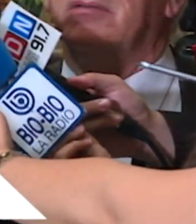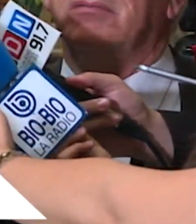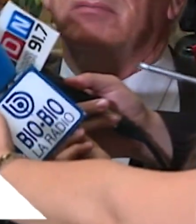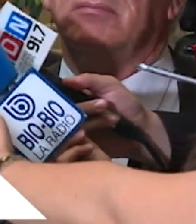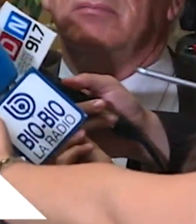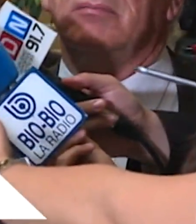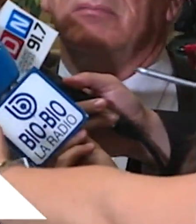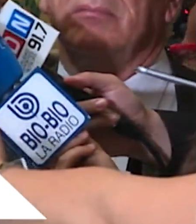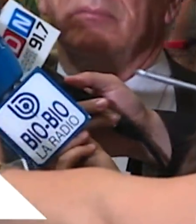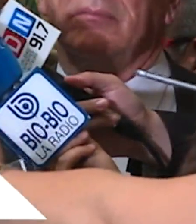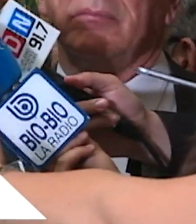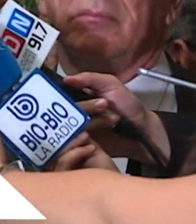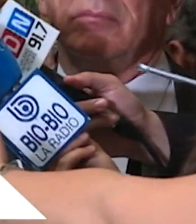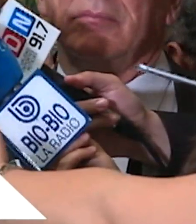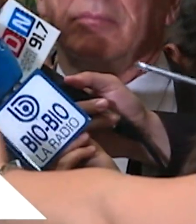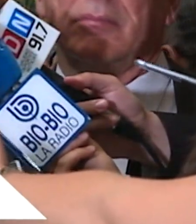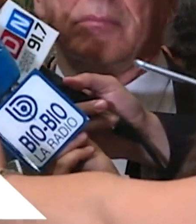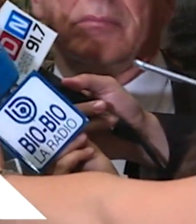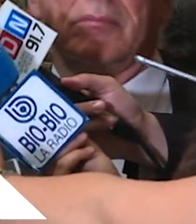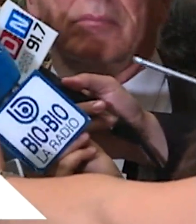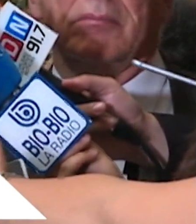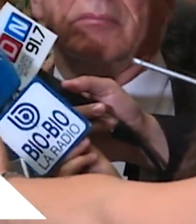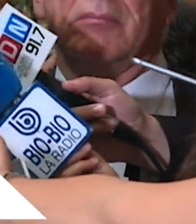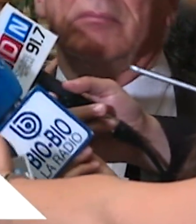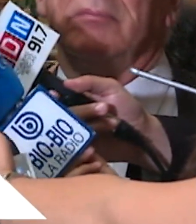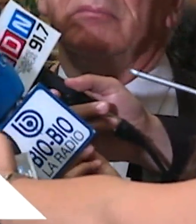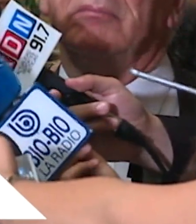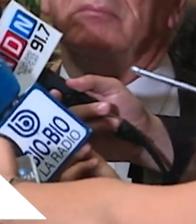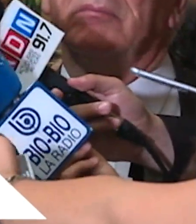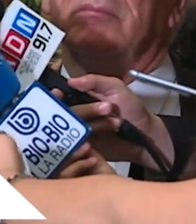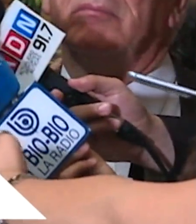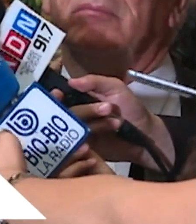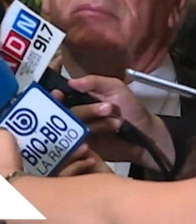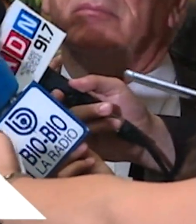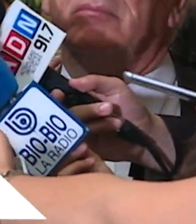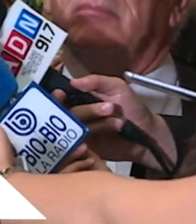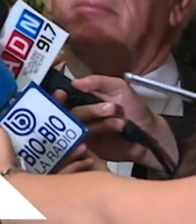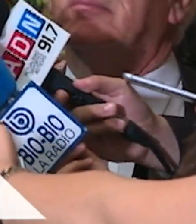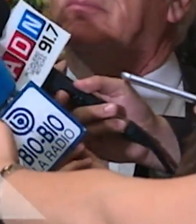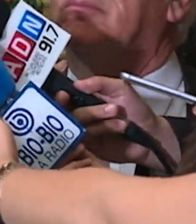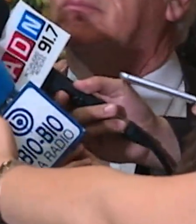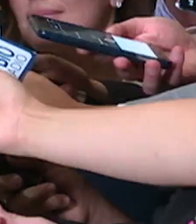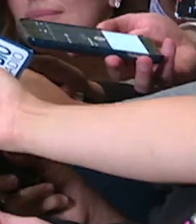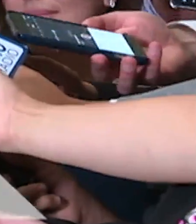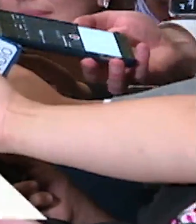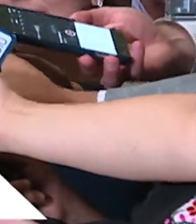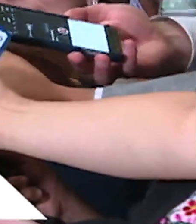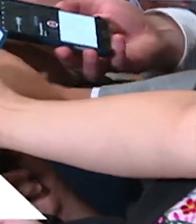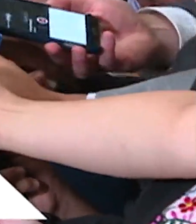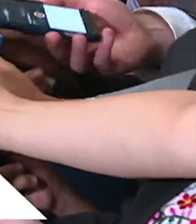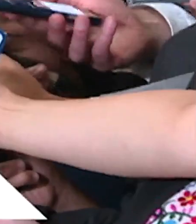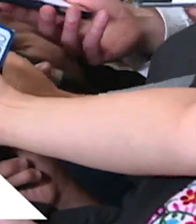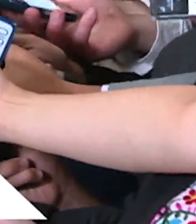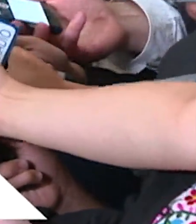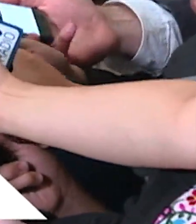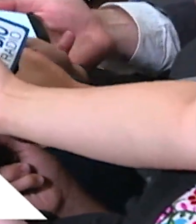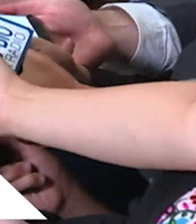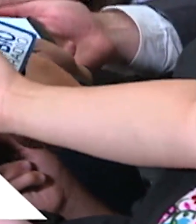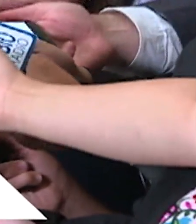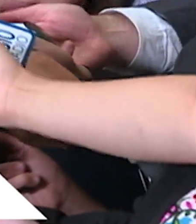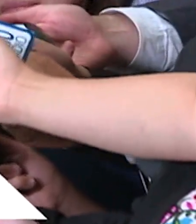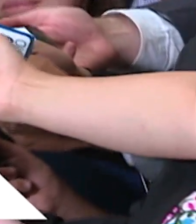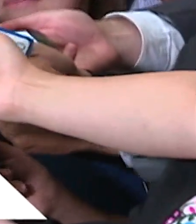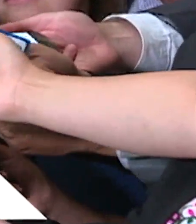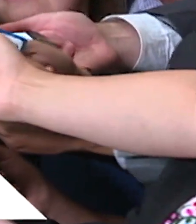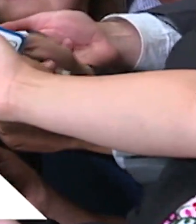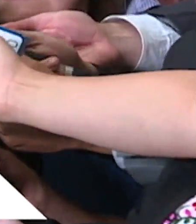catástrofe cuando era evidente que existía una catástrofe en materia de incendios forestales se trata de una atribución que tiene la cámara de